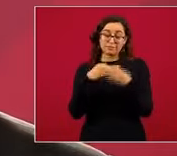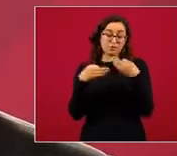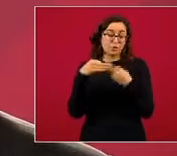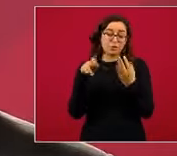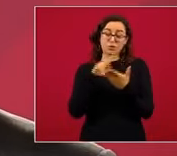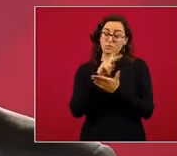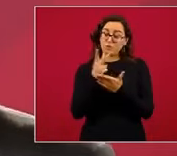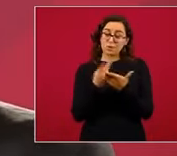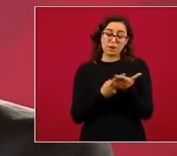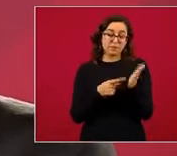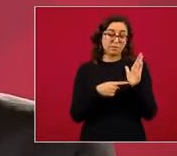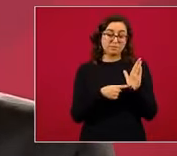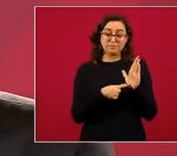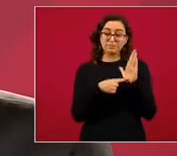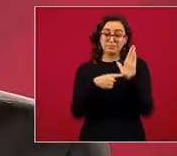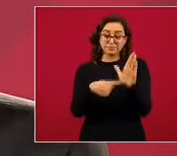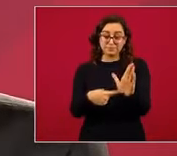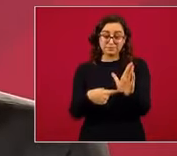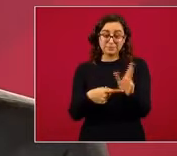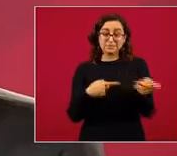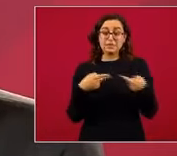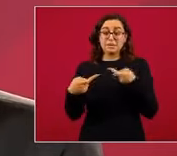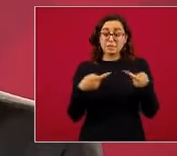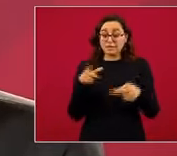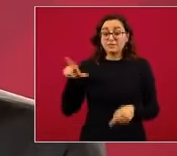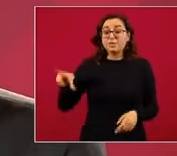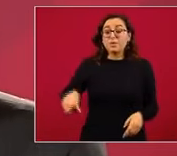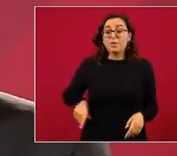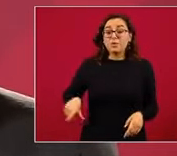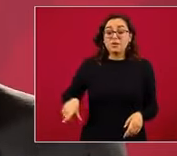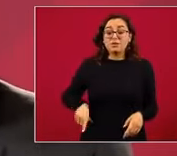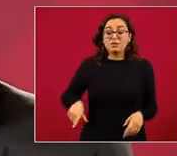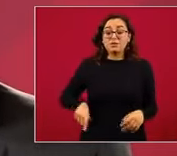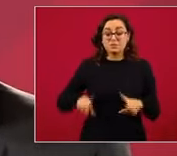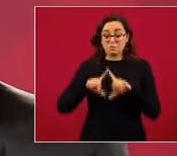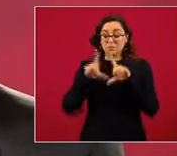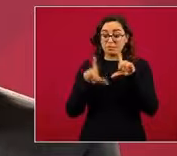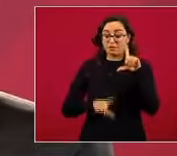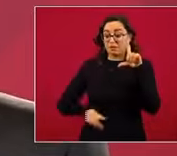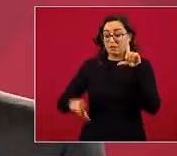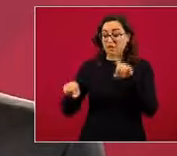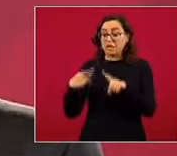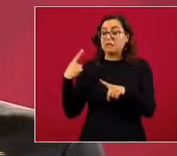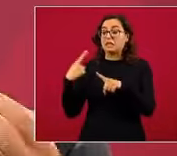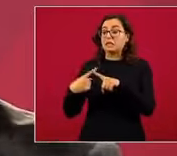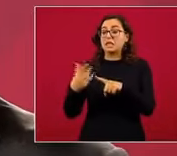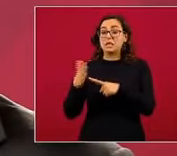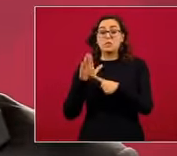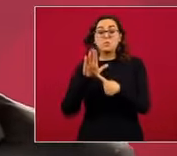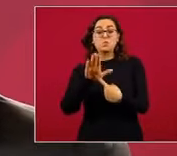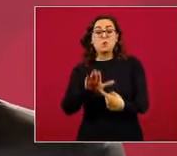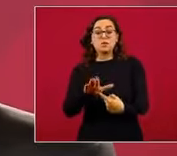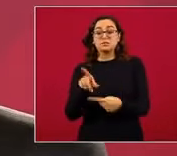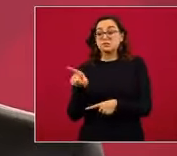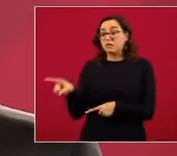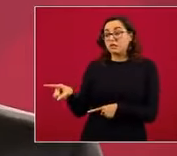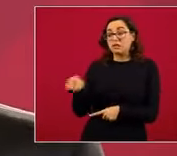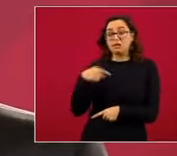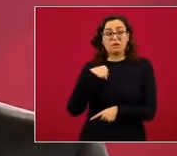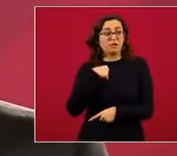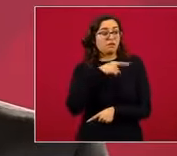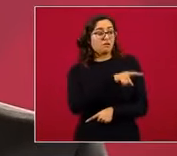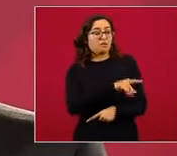este momento, el plan del Gobierno de México. El plan es del Gobierno de México, aquí no es trascendente si es una persona, si es la otra persona,